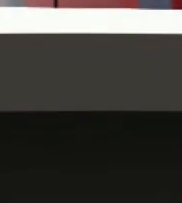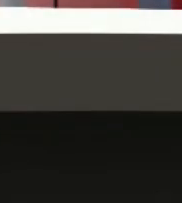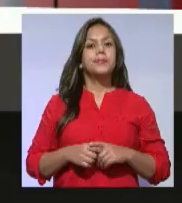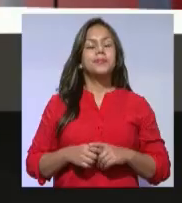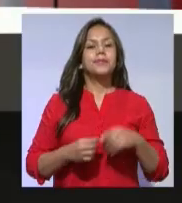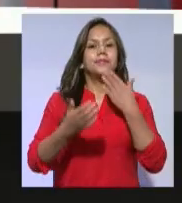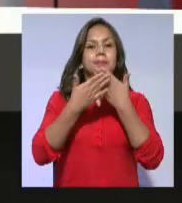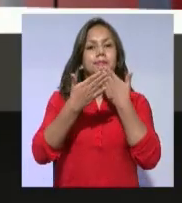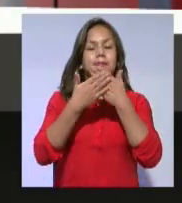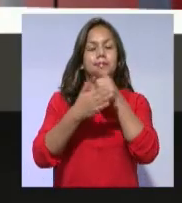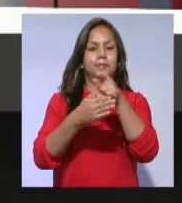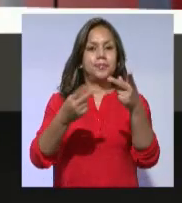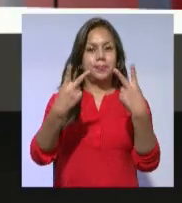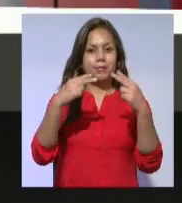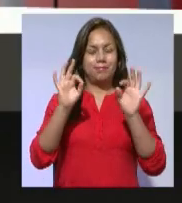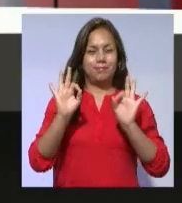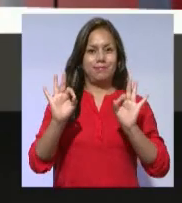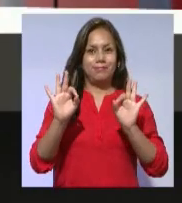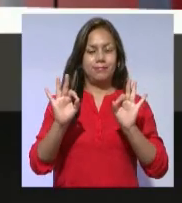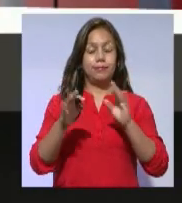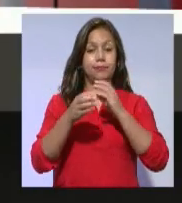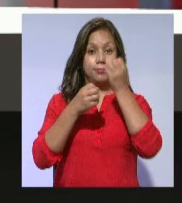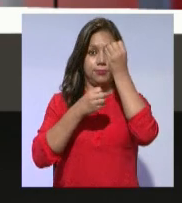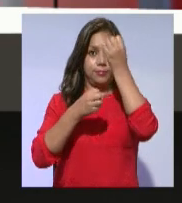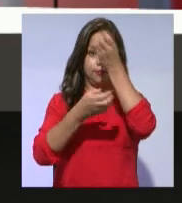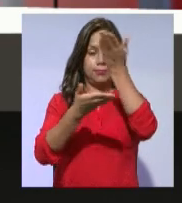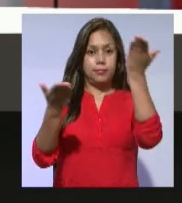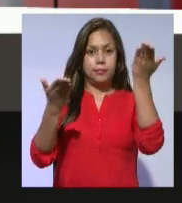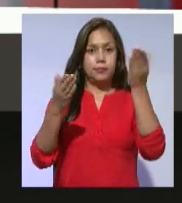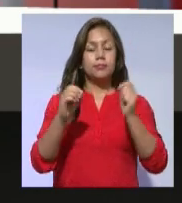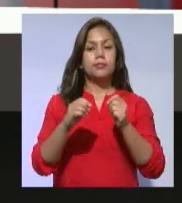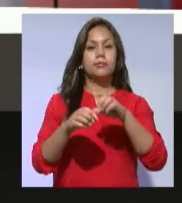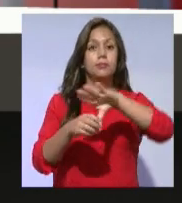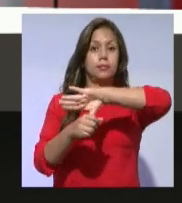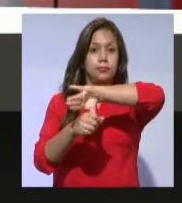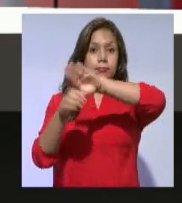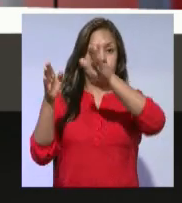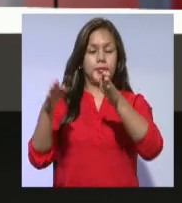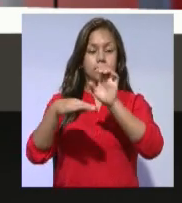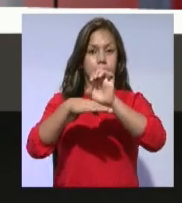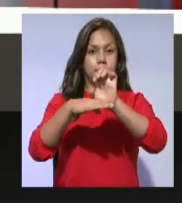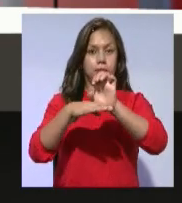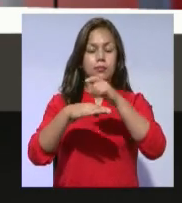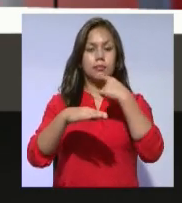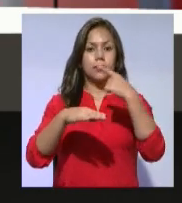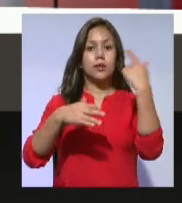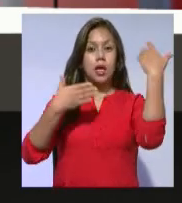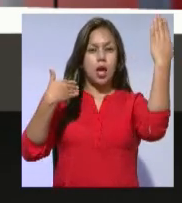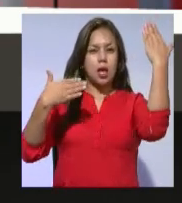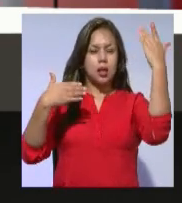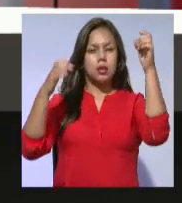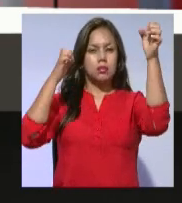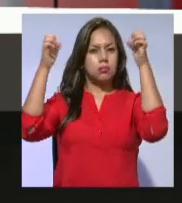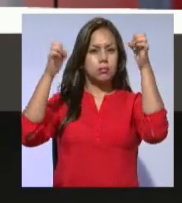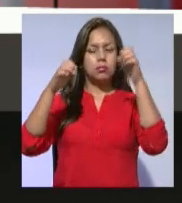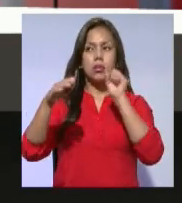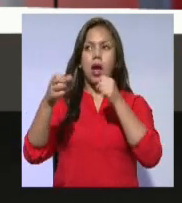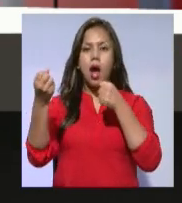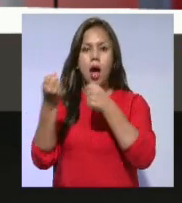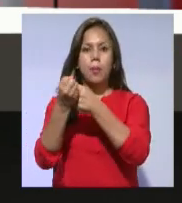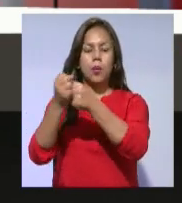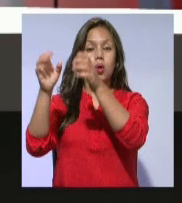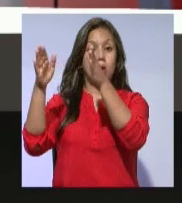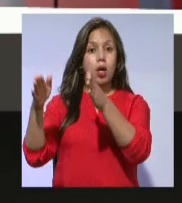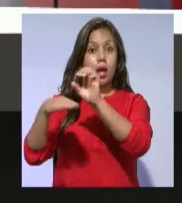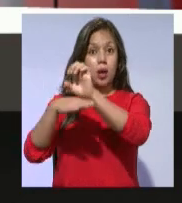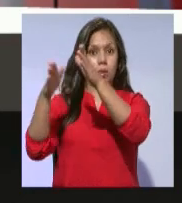gracias por continuar en nuestra sintonía les informamos que la cancillería de ecuador ratifica que las políticas de apoyo a los ecuatorianos en el exterior se